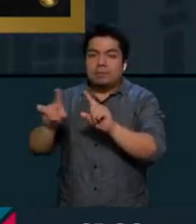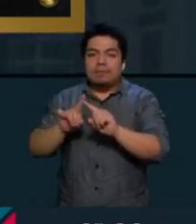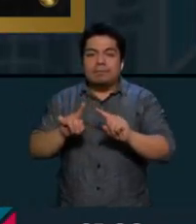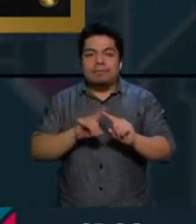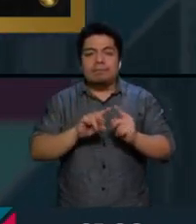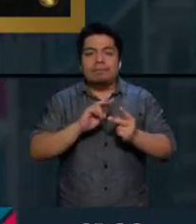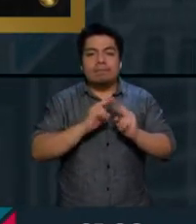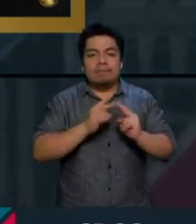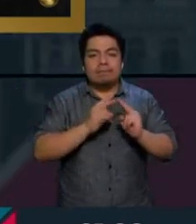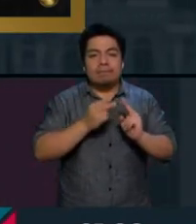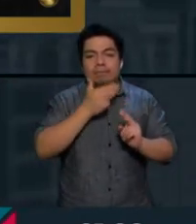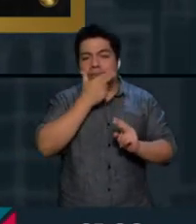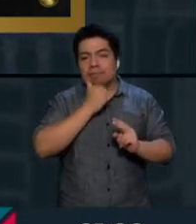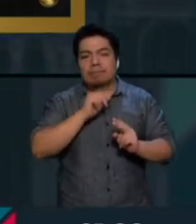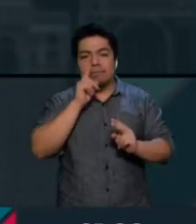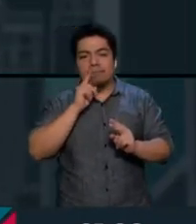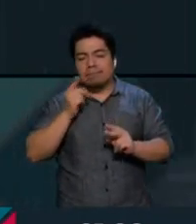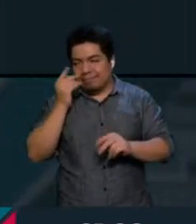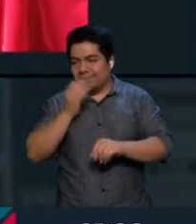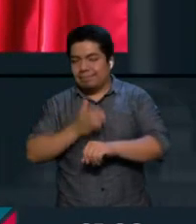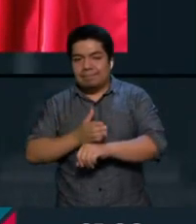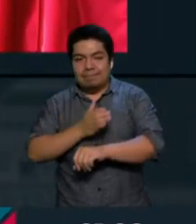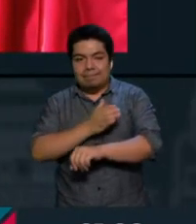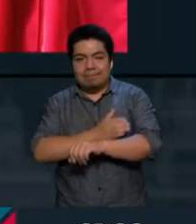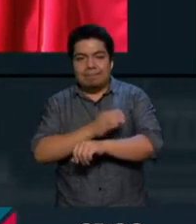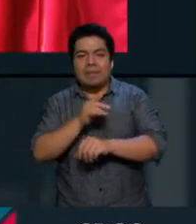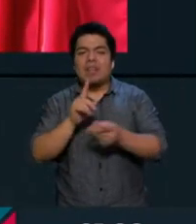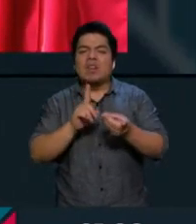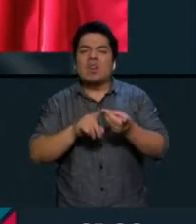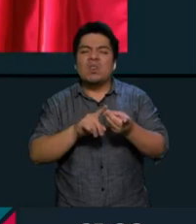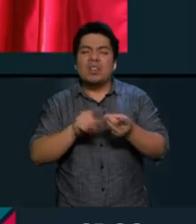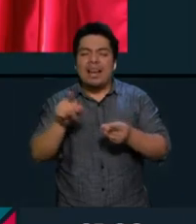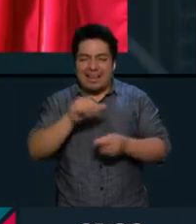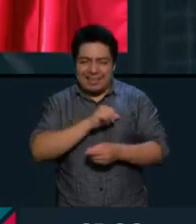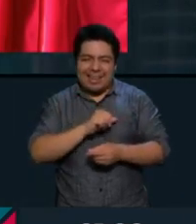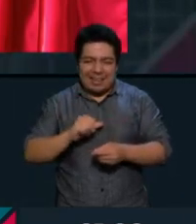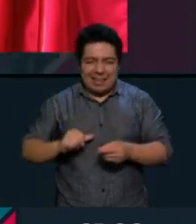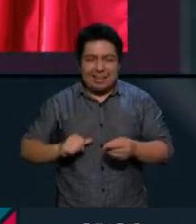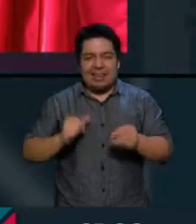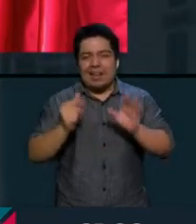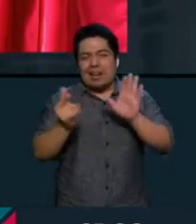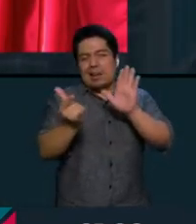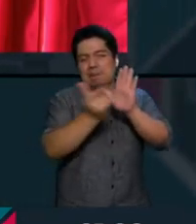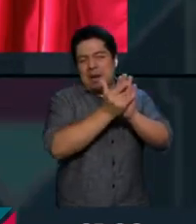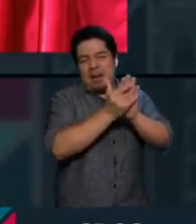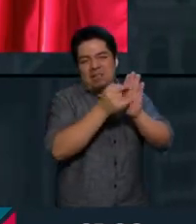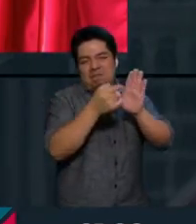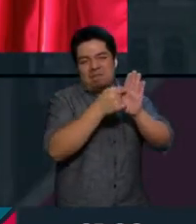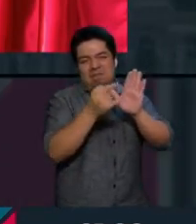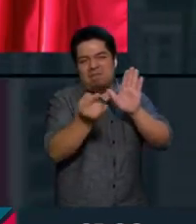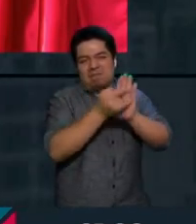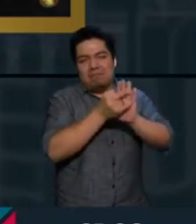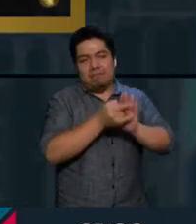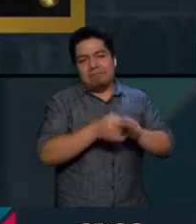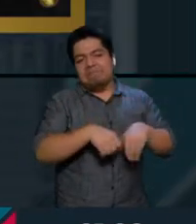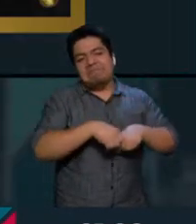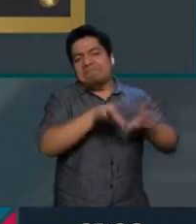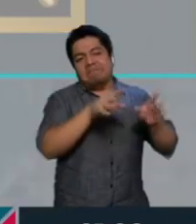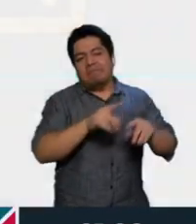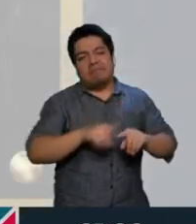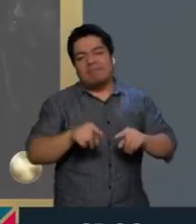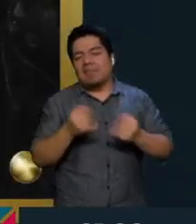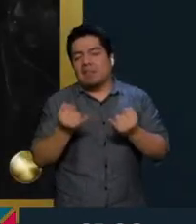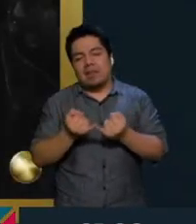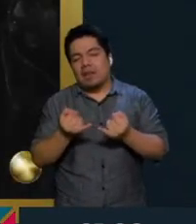varias vecinas y vecinos me acompañaron a colocar. ¿Eso lo pusieron en la alcaldía? En la alcaldía hay un espacio ahí que tienen abandonado, como muchas